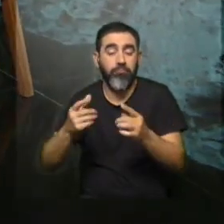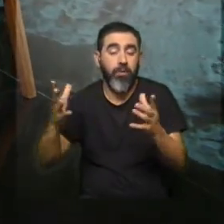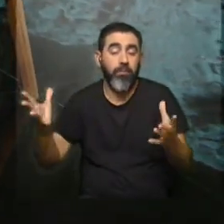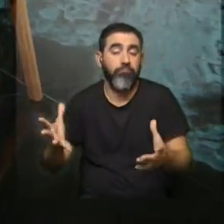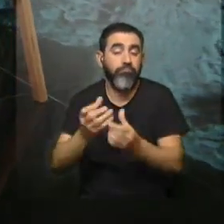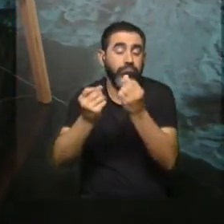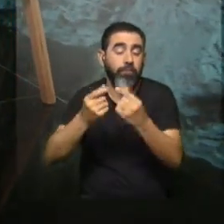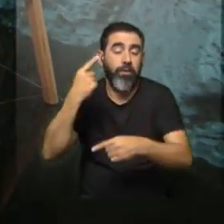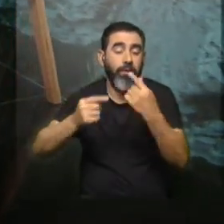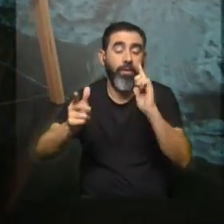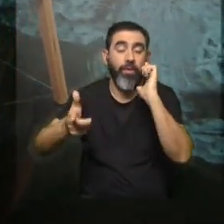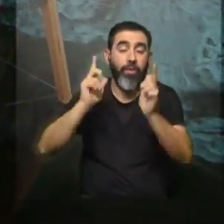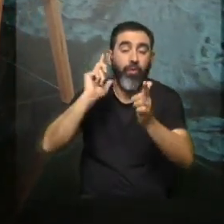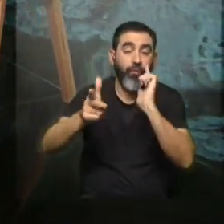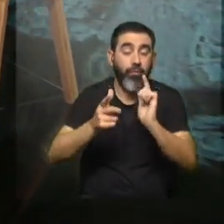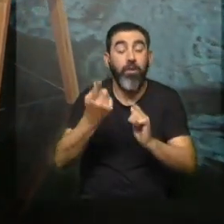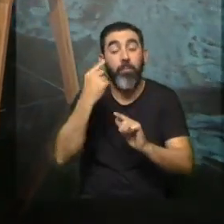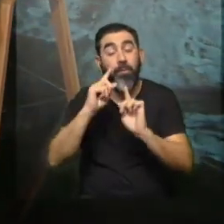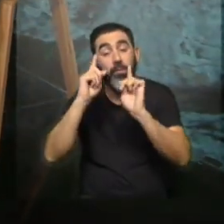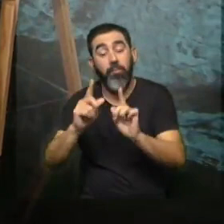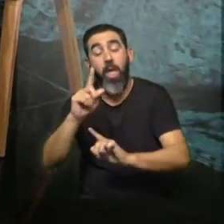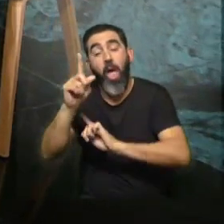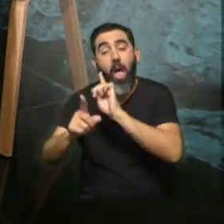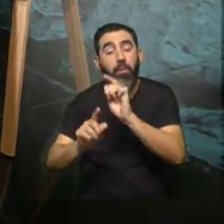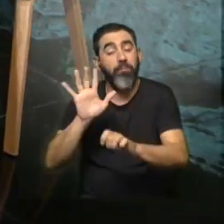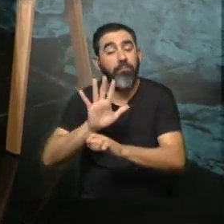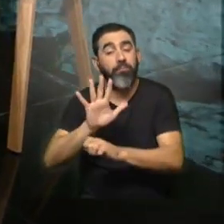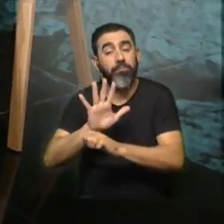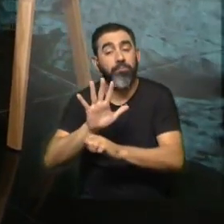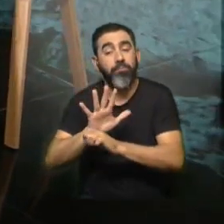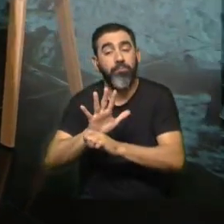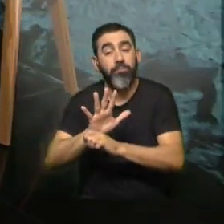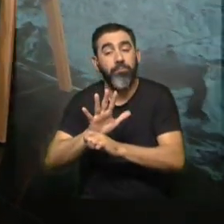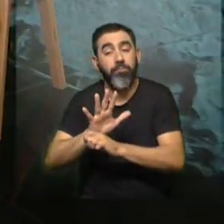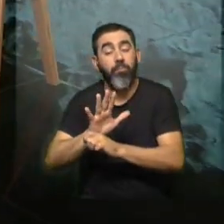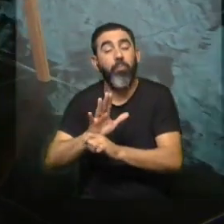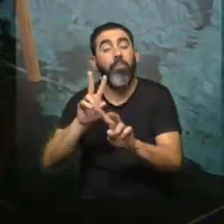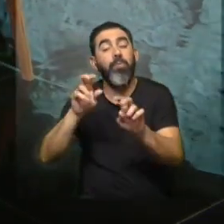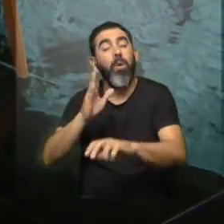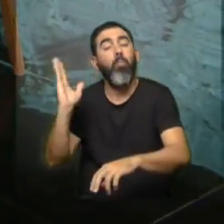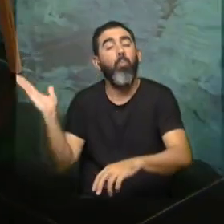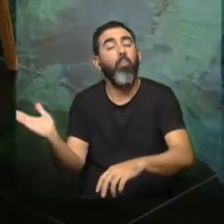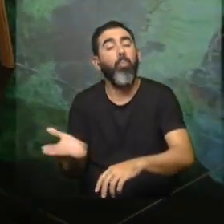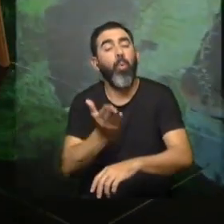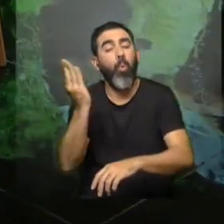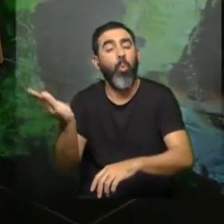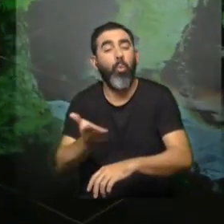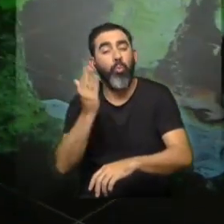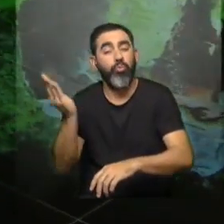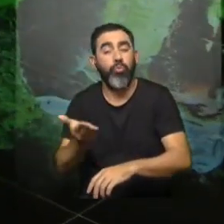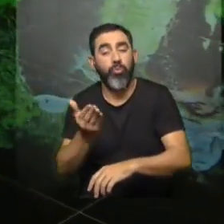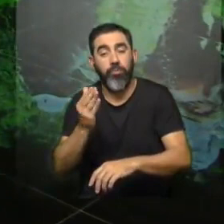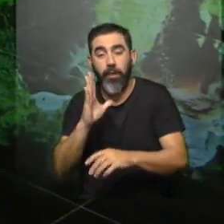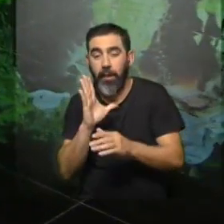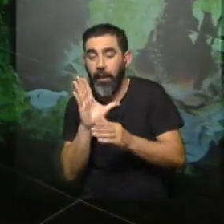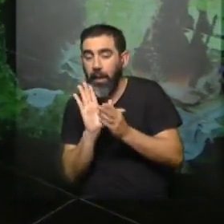celebraría, pero también hay otras que parecen tener como un uso más productivo, digamos, que pueden ser para esconderte,